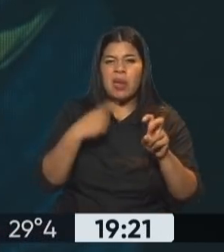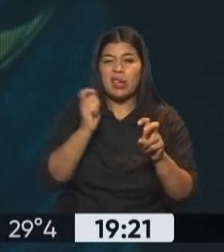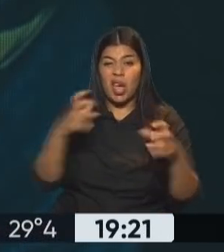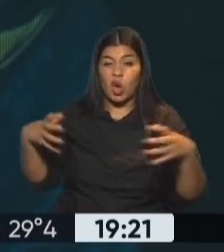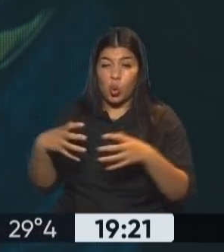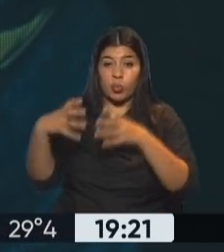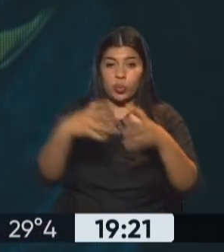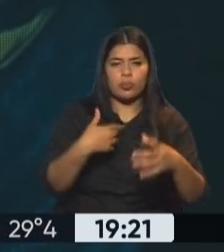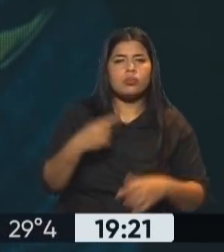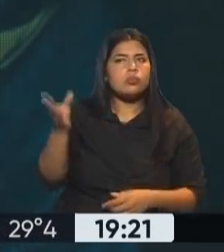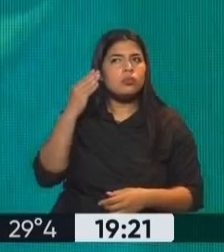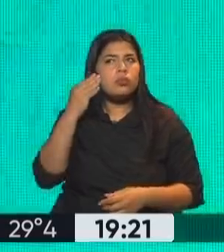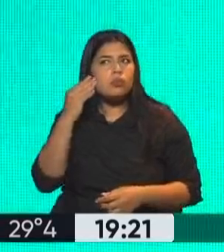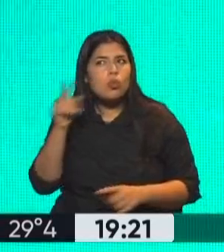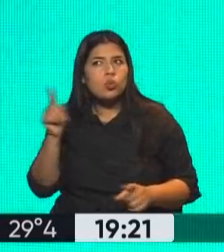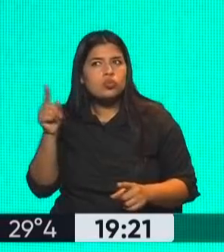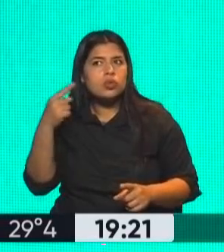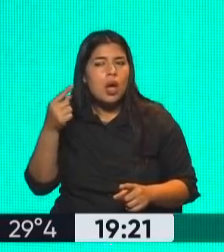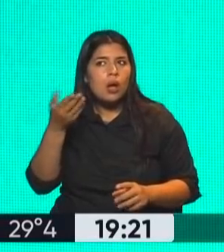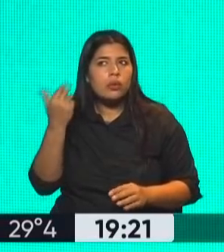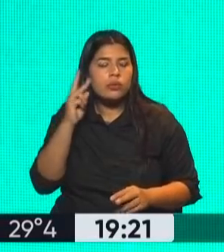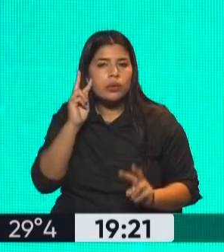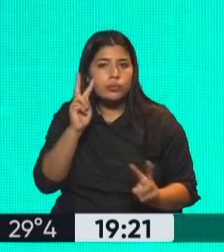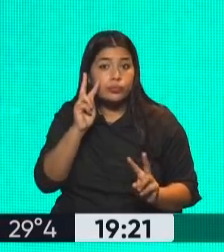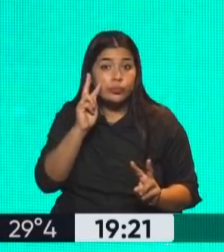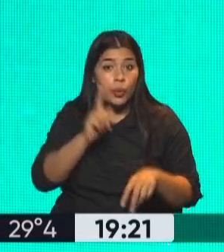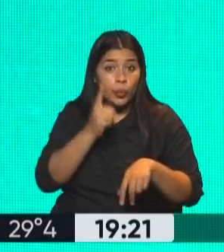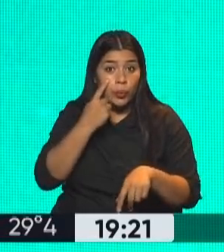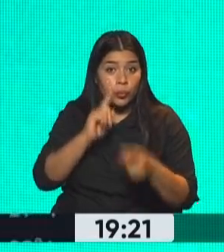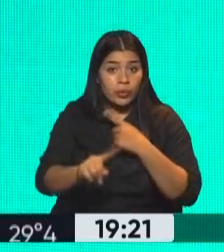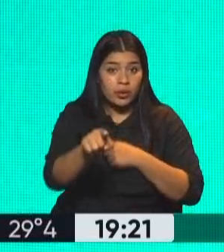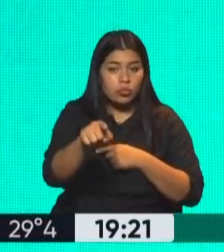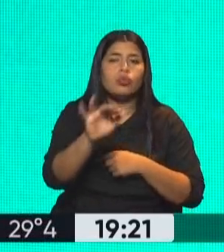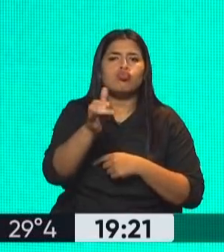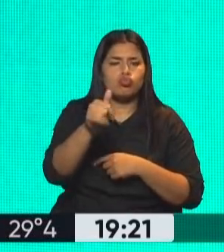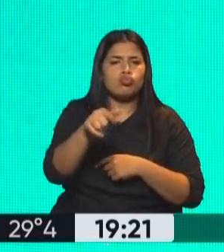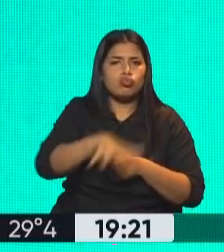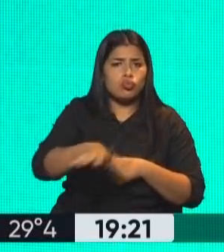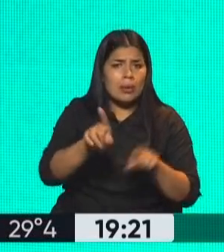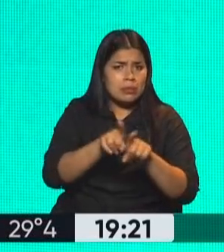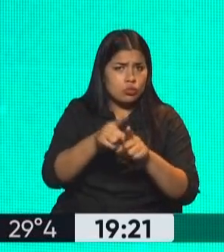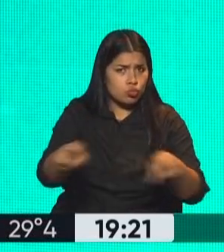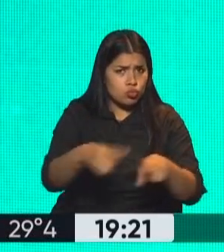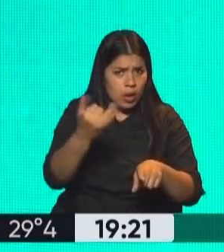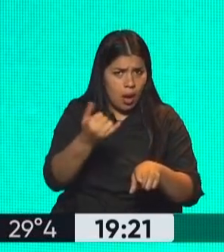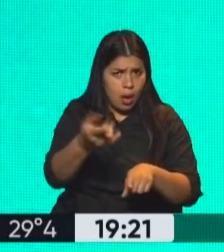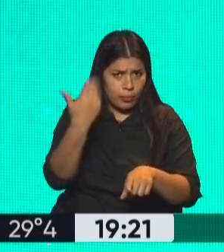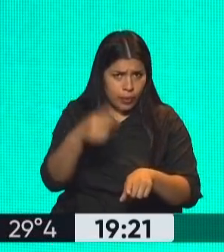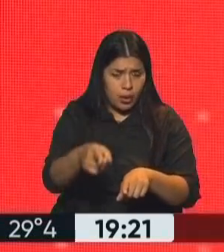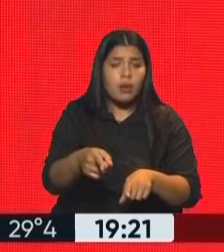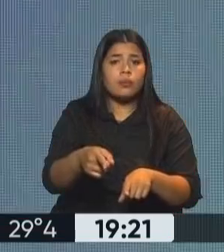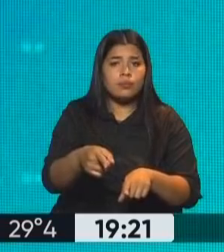hablar. O sea que esa música que escuchaban recién cuando veíamos el en vivo en el lugar, era en el lugar porque había como un clima, pretende instalar